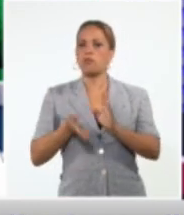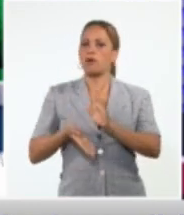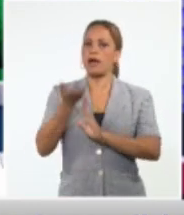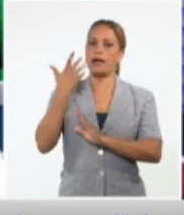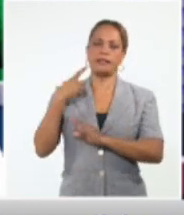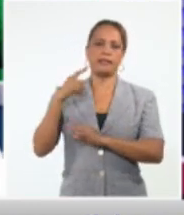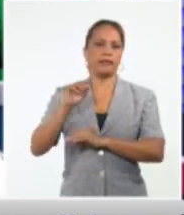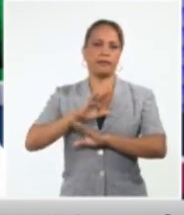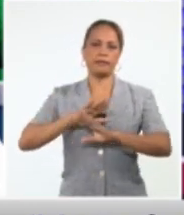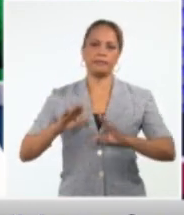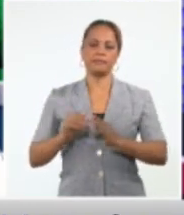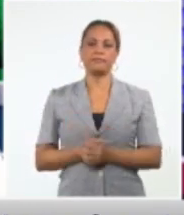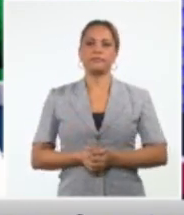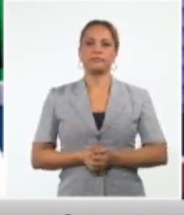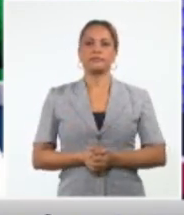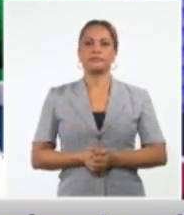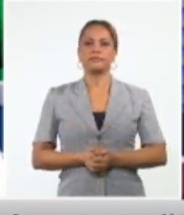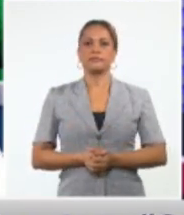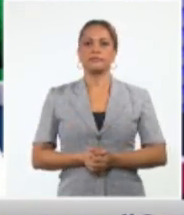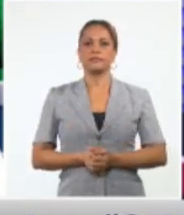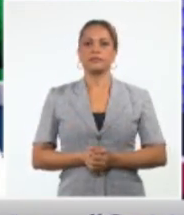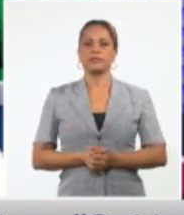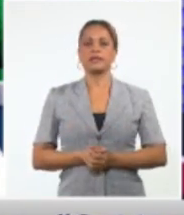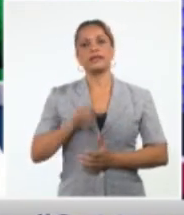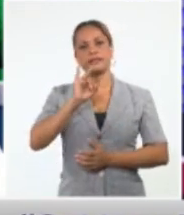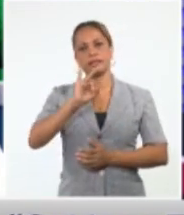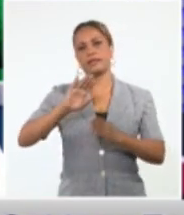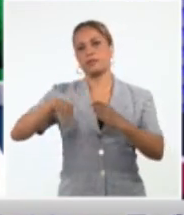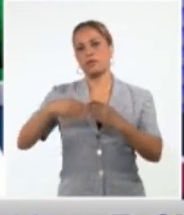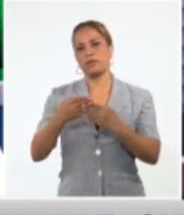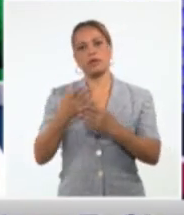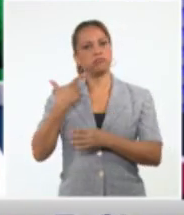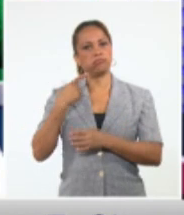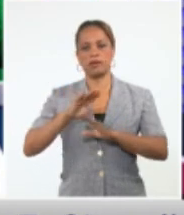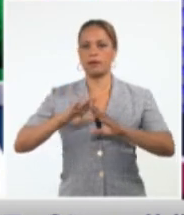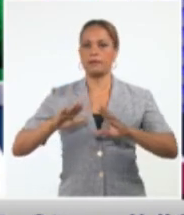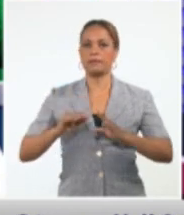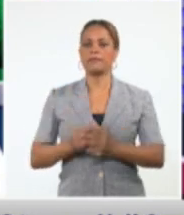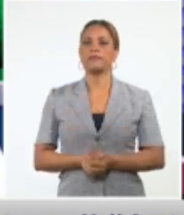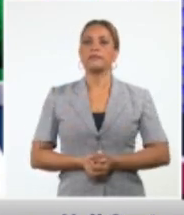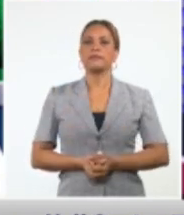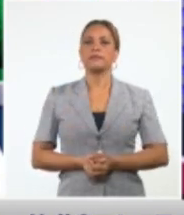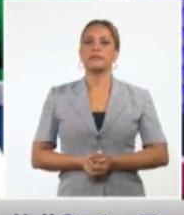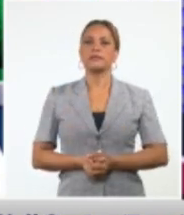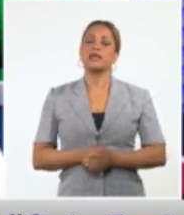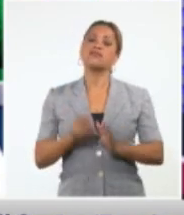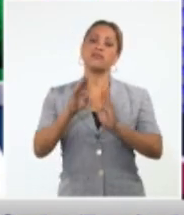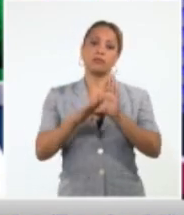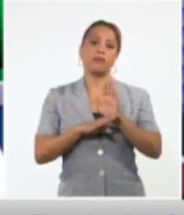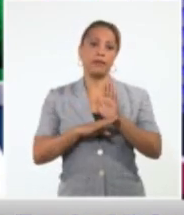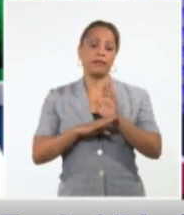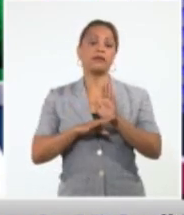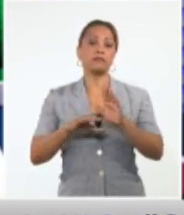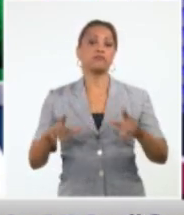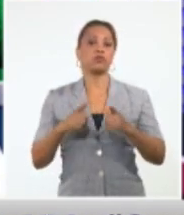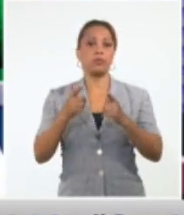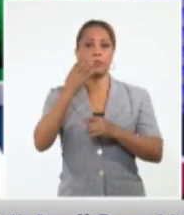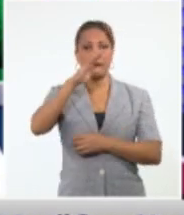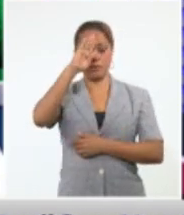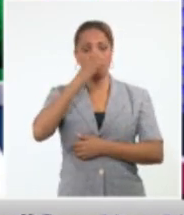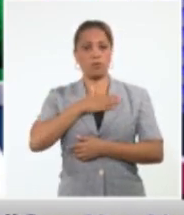día siguiente, que sería el 7º día. Creo que he sido explícito en